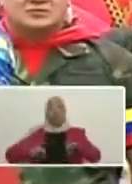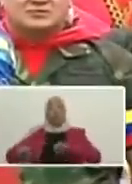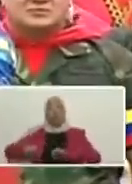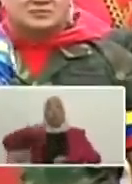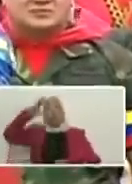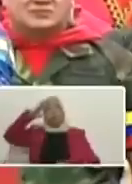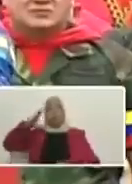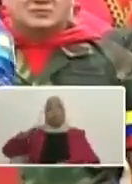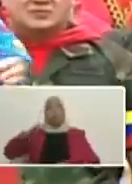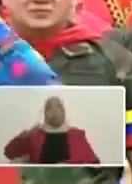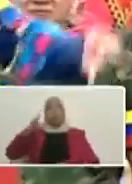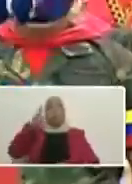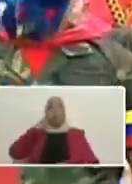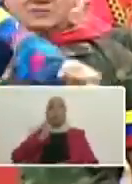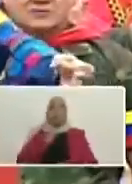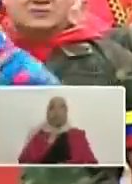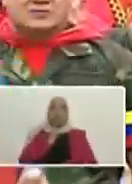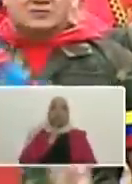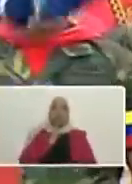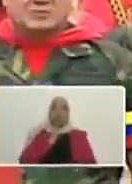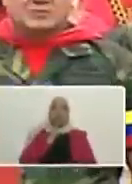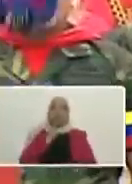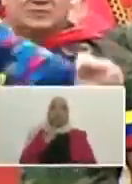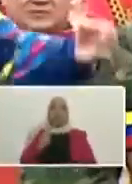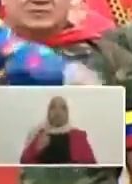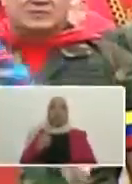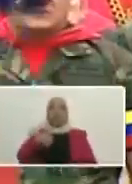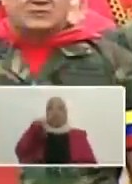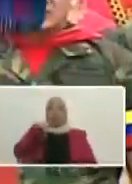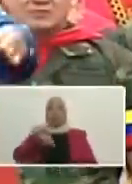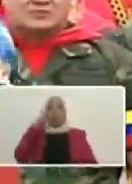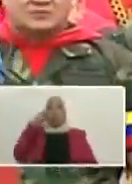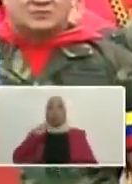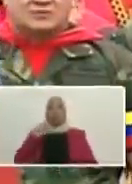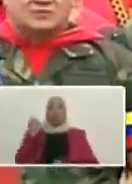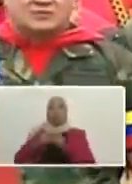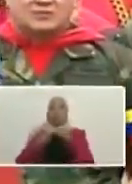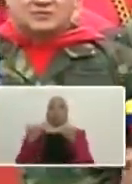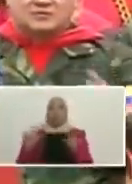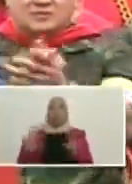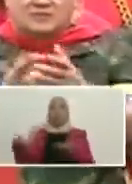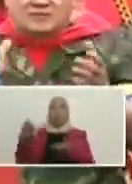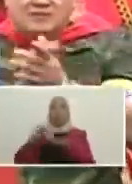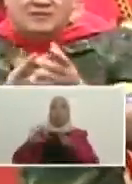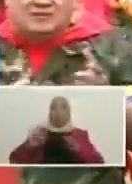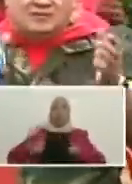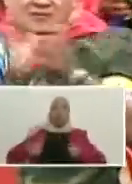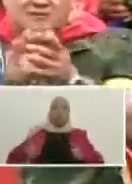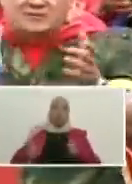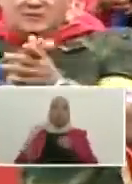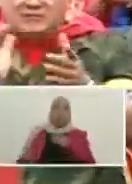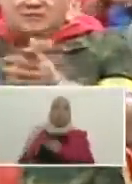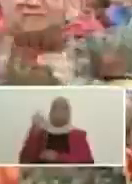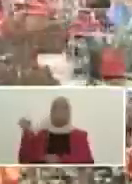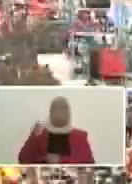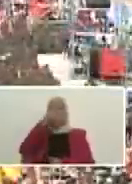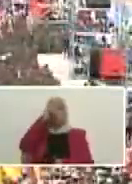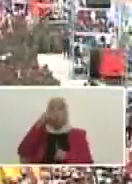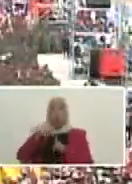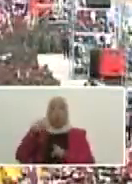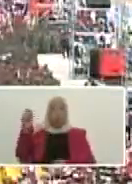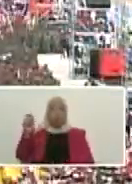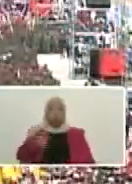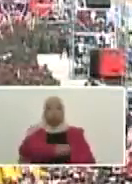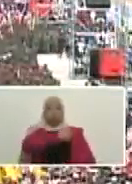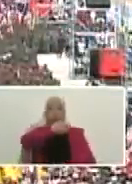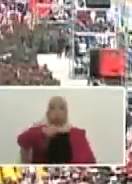militar bolivariano, y nos dijo, es Bolívar que ha regresado por su fuerza, con su espada,